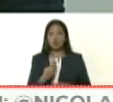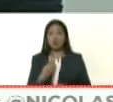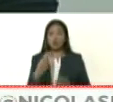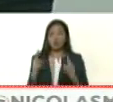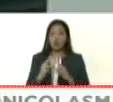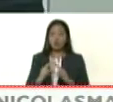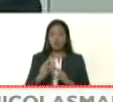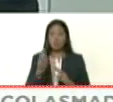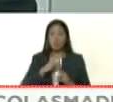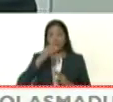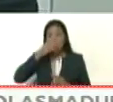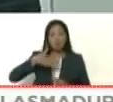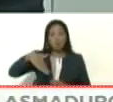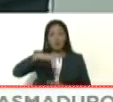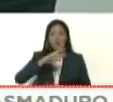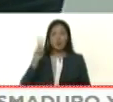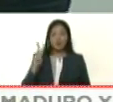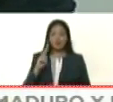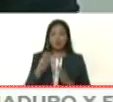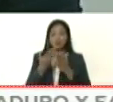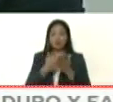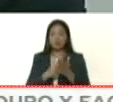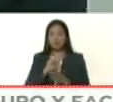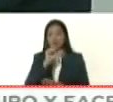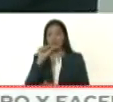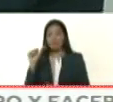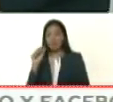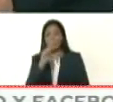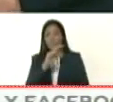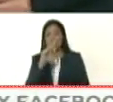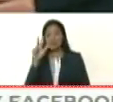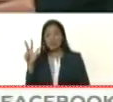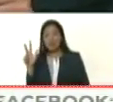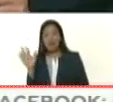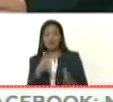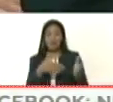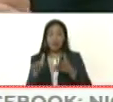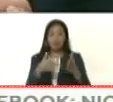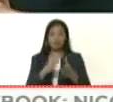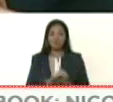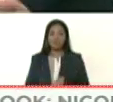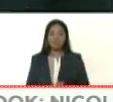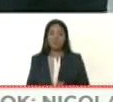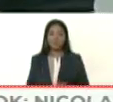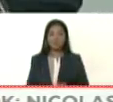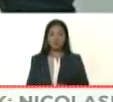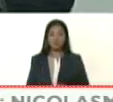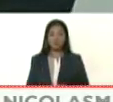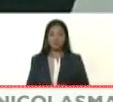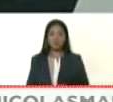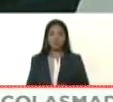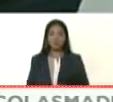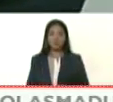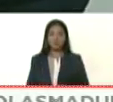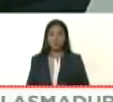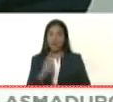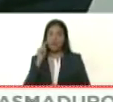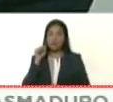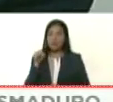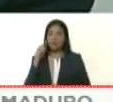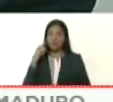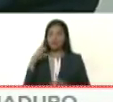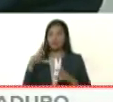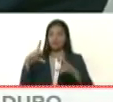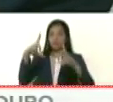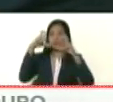dimos a conocer a la población venezolana el pasado sábado 23 de marzo. Este es, discúlpame Blanca, gracias. Esta es la captura